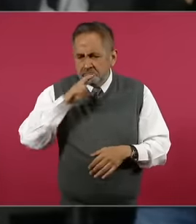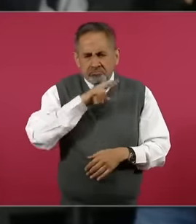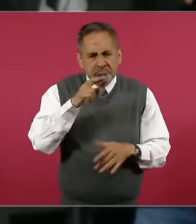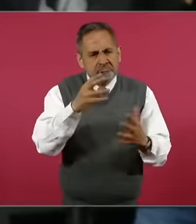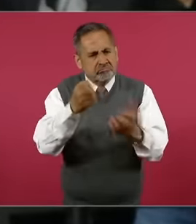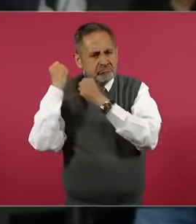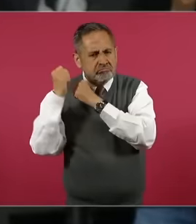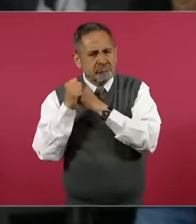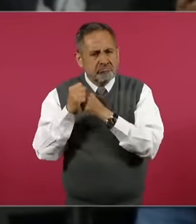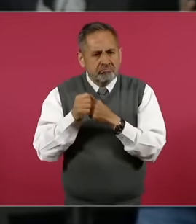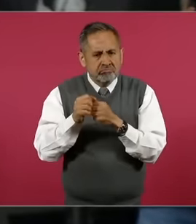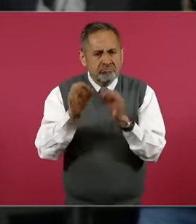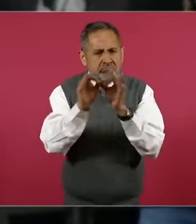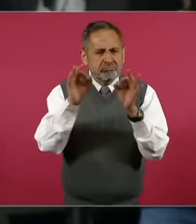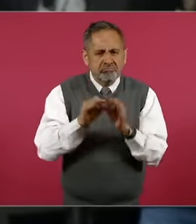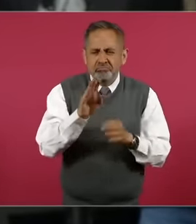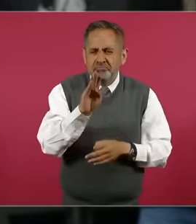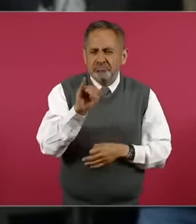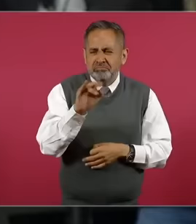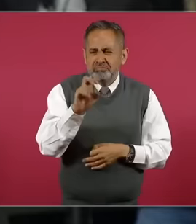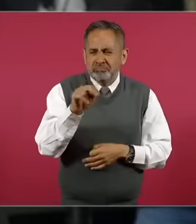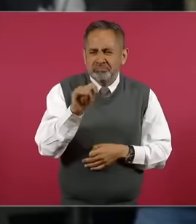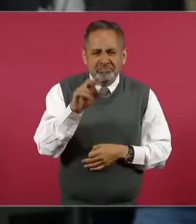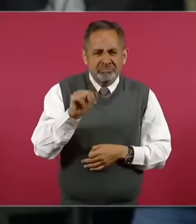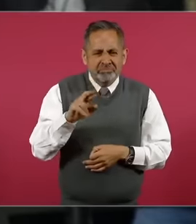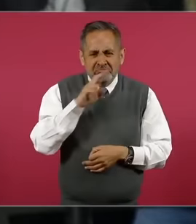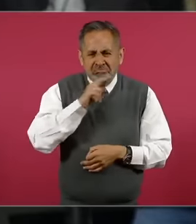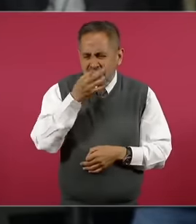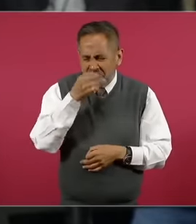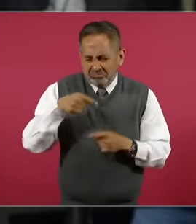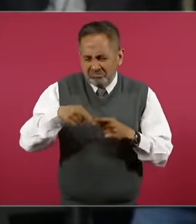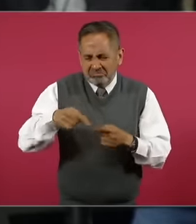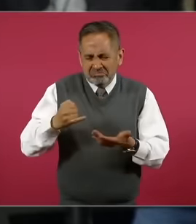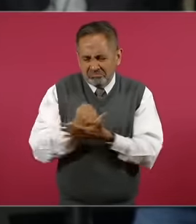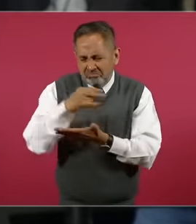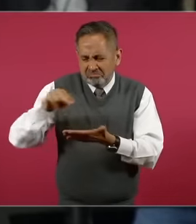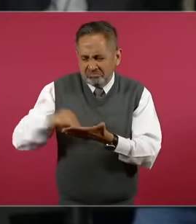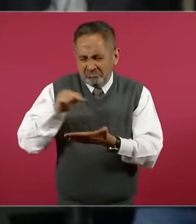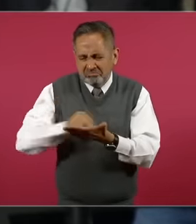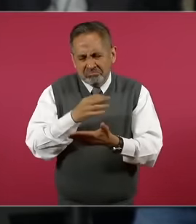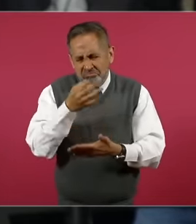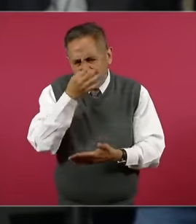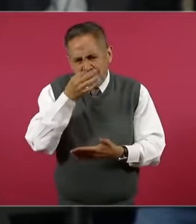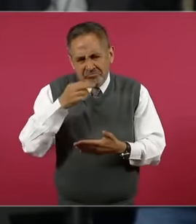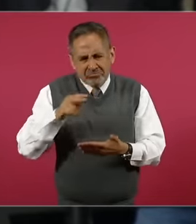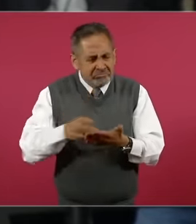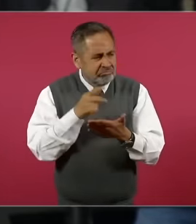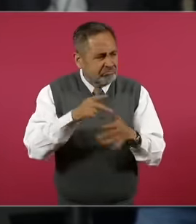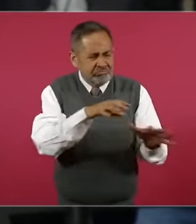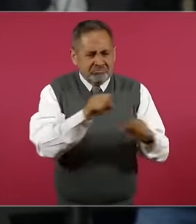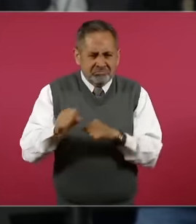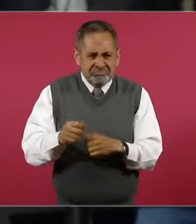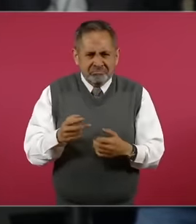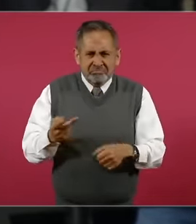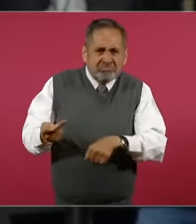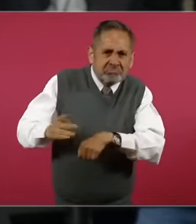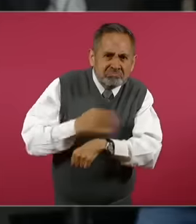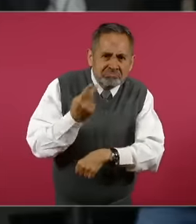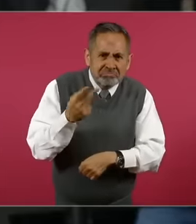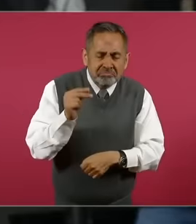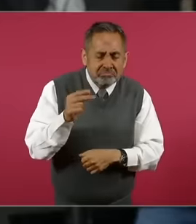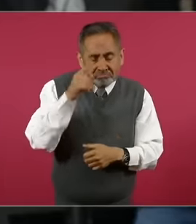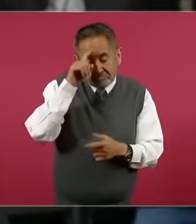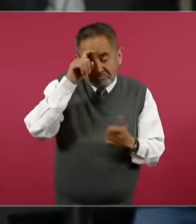bicentenario en una decisión que le llevaría pocos días. Y, por ejemplo, esas